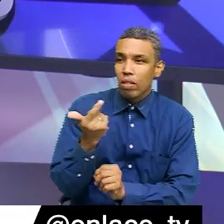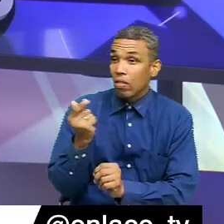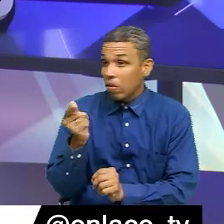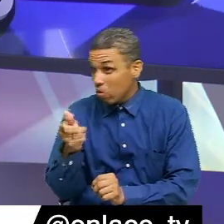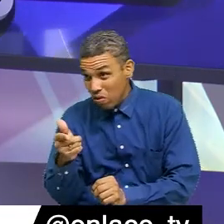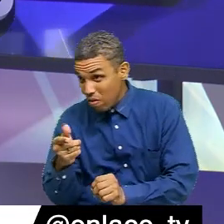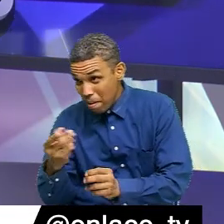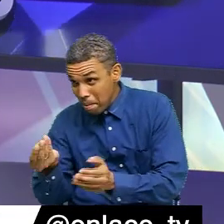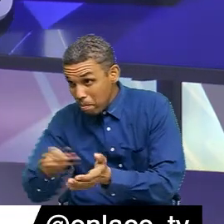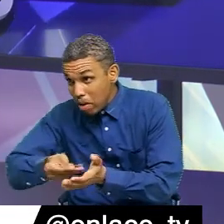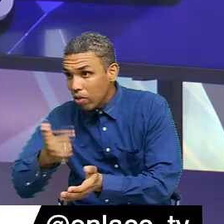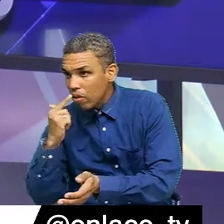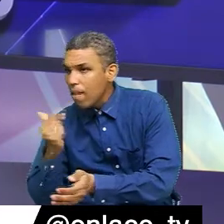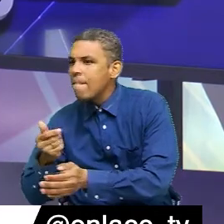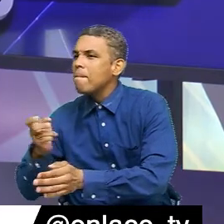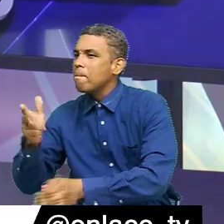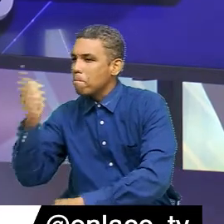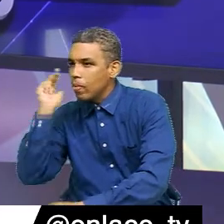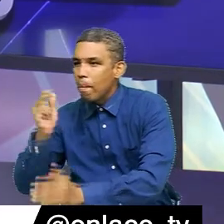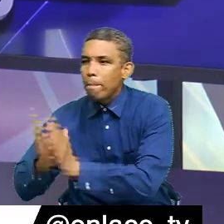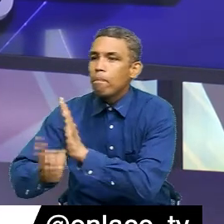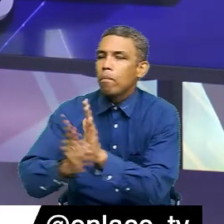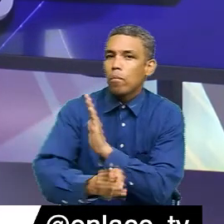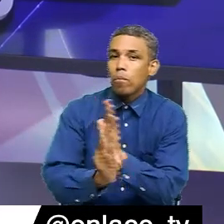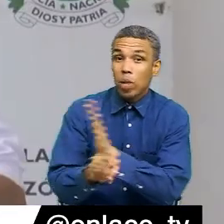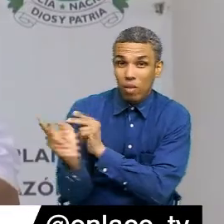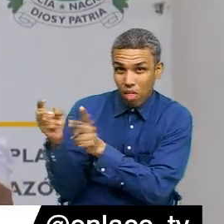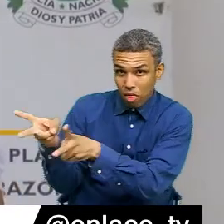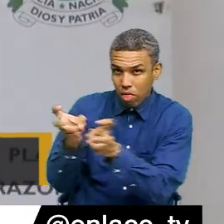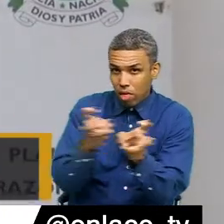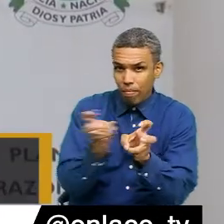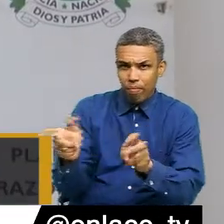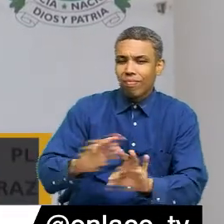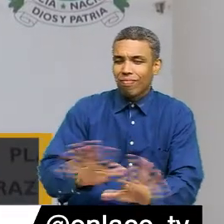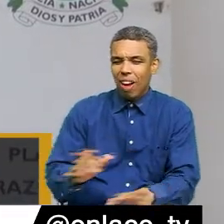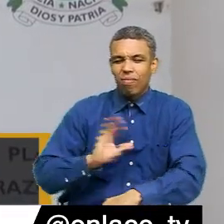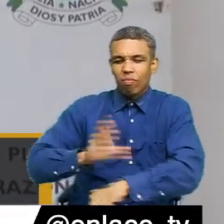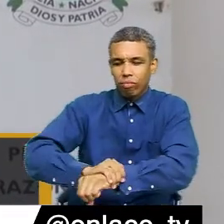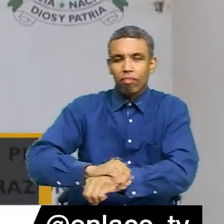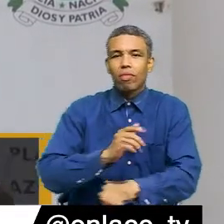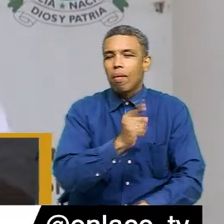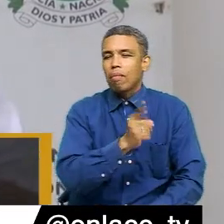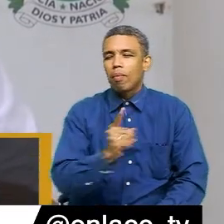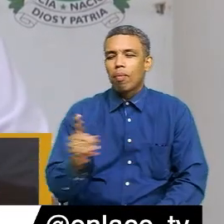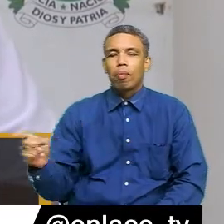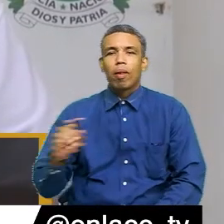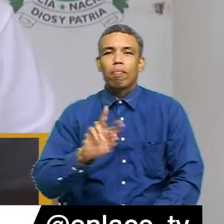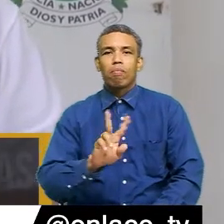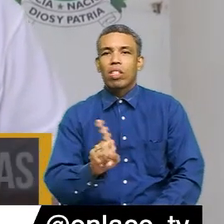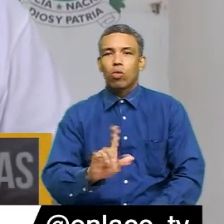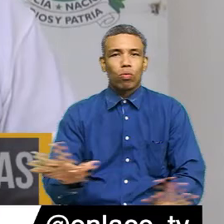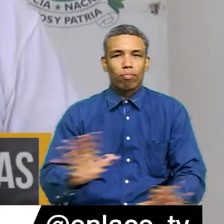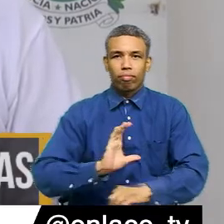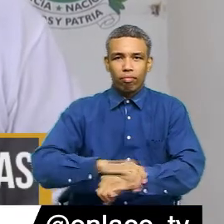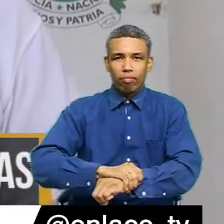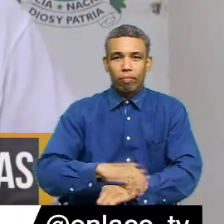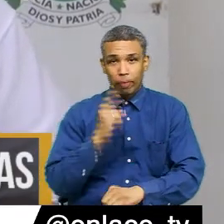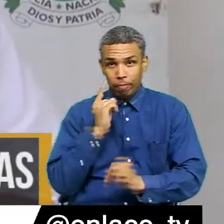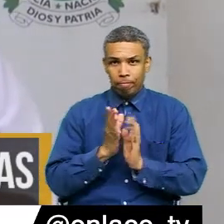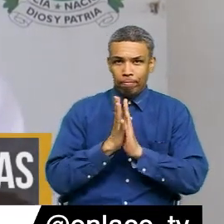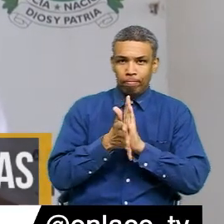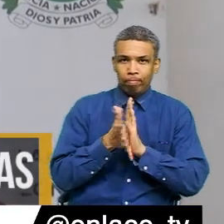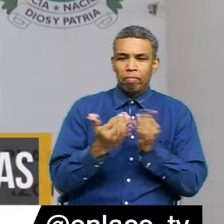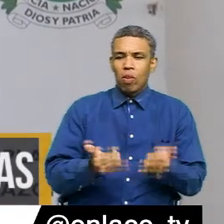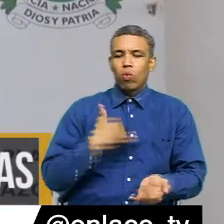más detalles. Adelante, Pedro, buenas tardes. Saludos, compañeros en estudios, amable teleaudiencia de Enlace Noticias. A esta hora en el Comando